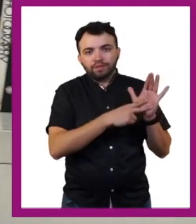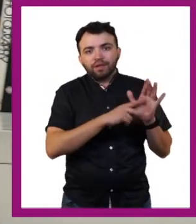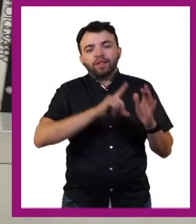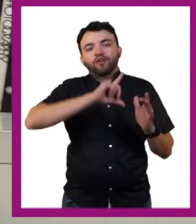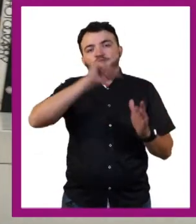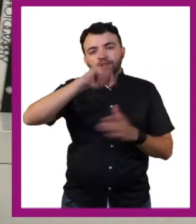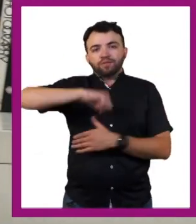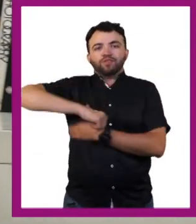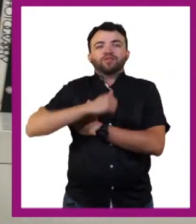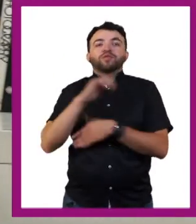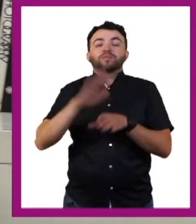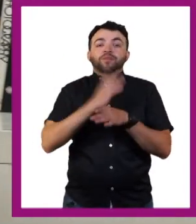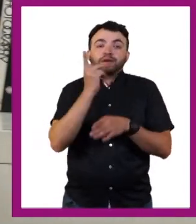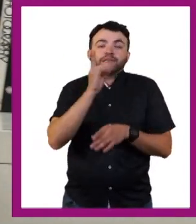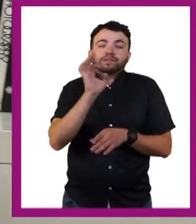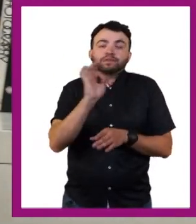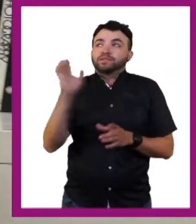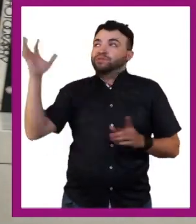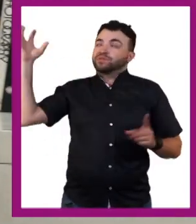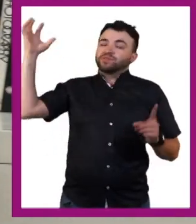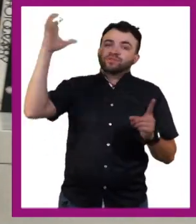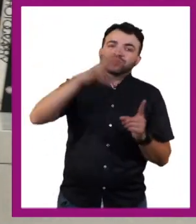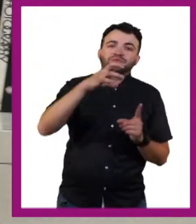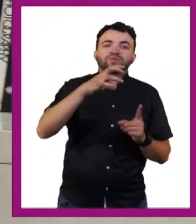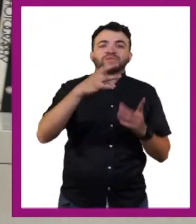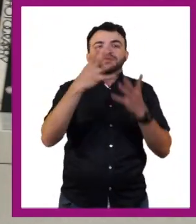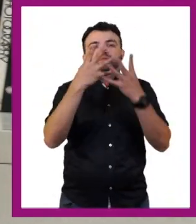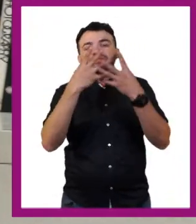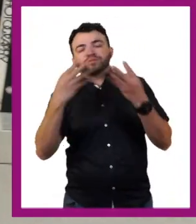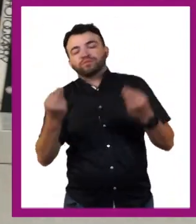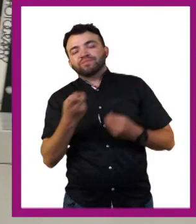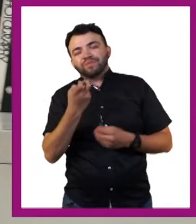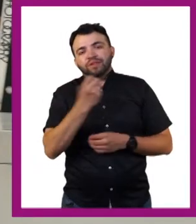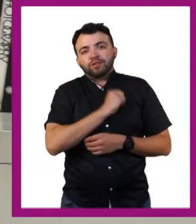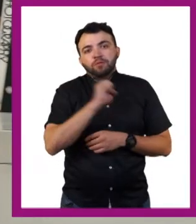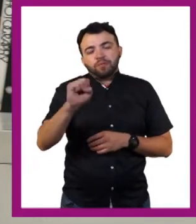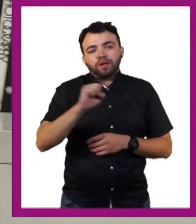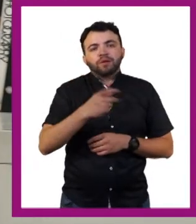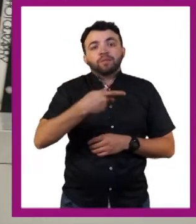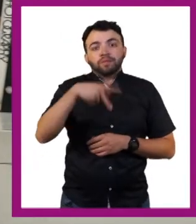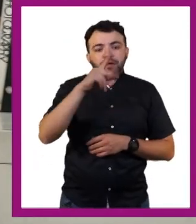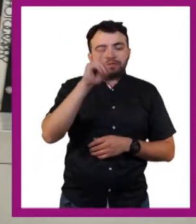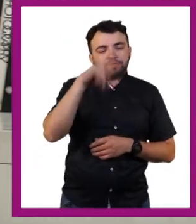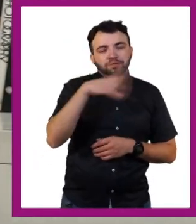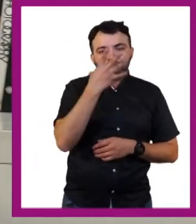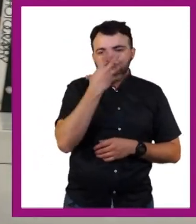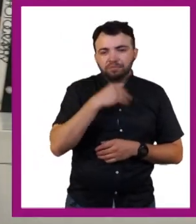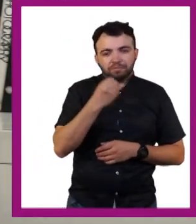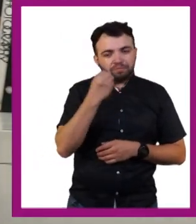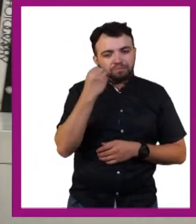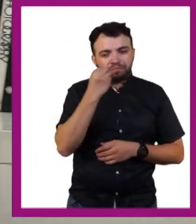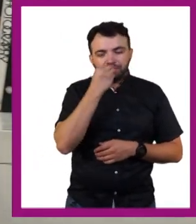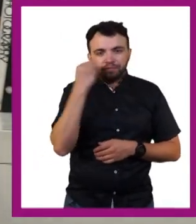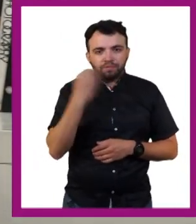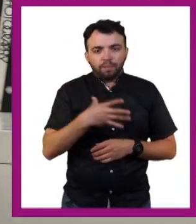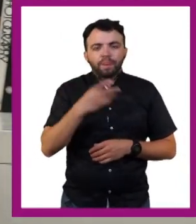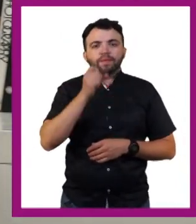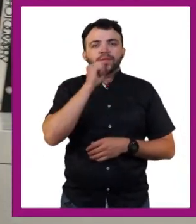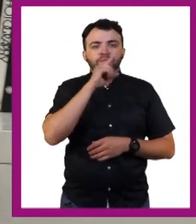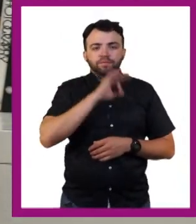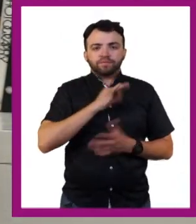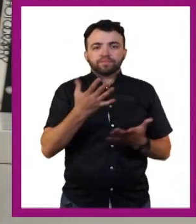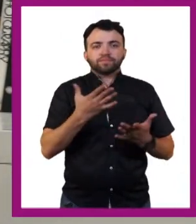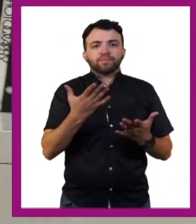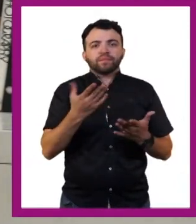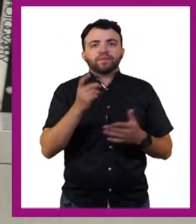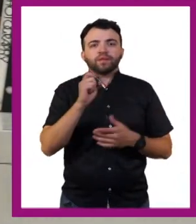si le sigue dando la luz UV se va toda la imagen. Eso es lo malo de esta técnica, pero es muy bonita. También lo puedes hacer con los jugos